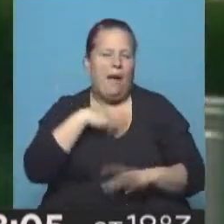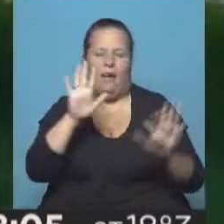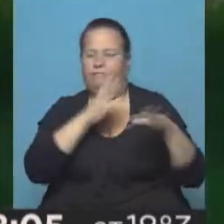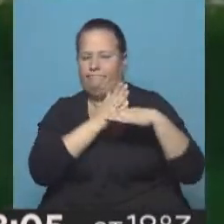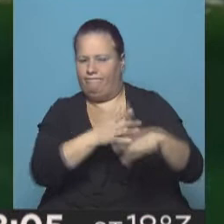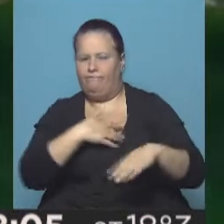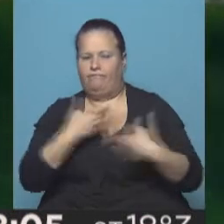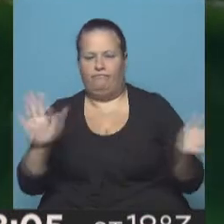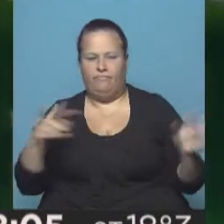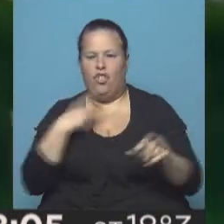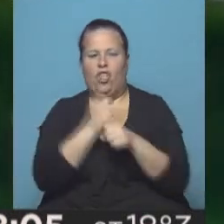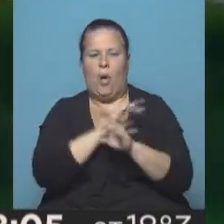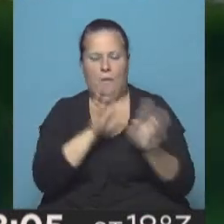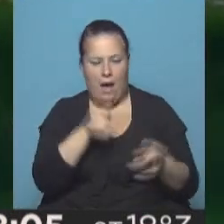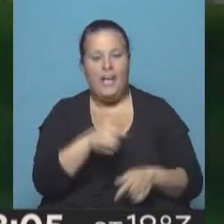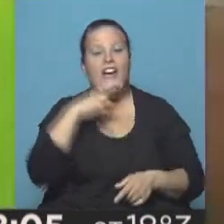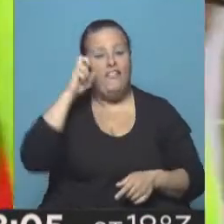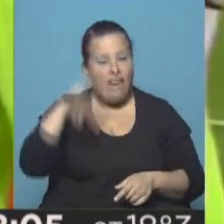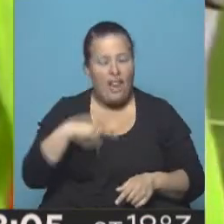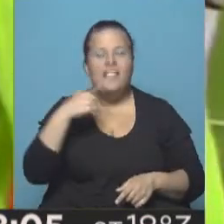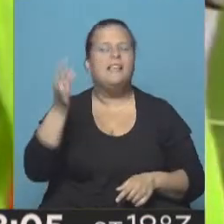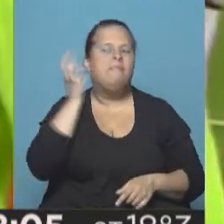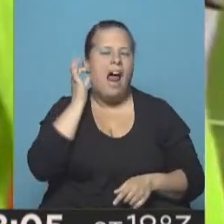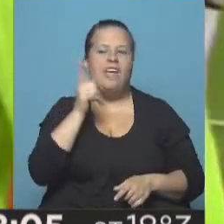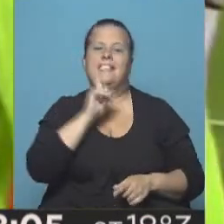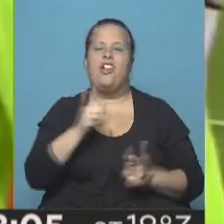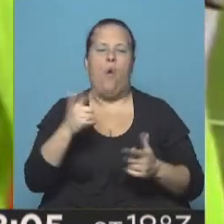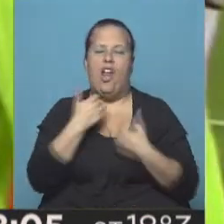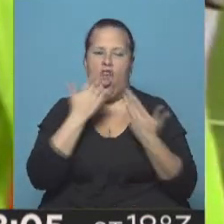nada, no doy un paso adelante con él. Y Verón dijo: Maradona es poco serio y no sirve para nada lo que dice.